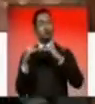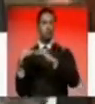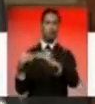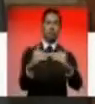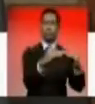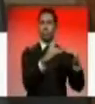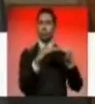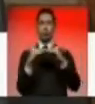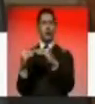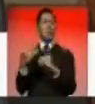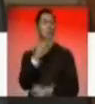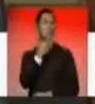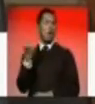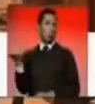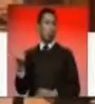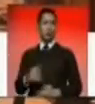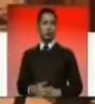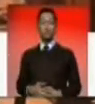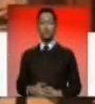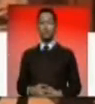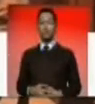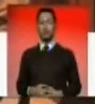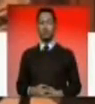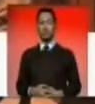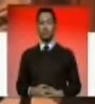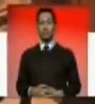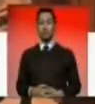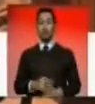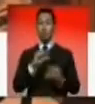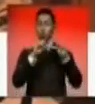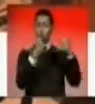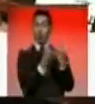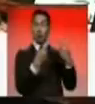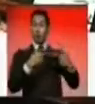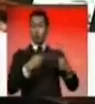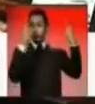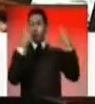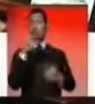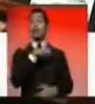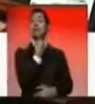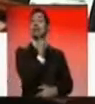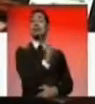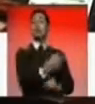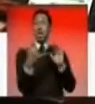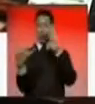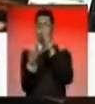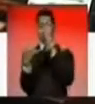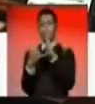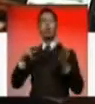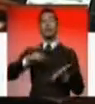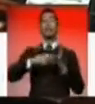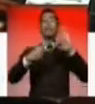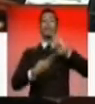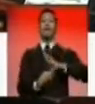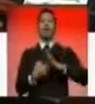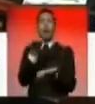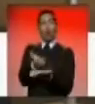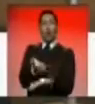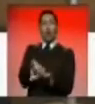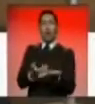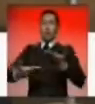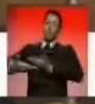ese giro de negocio va a ser regulado. Sin embargo, sectores de la oposición aseguraron que el tributo no permitirá que se dinamice la